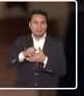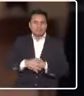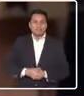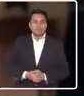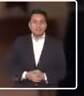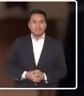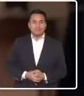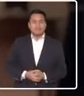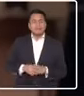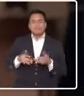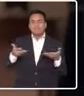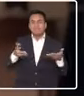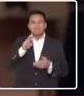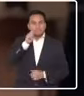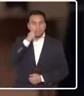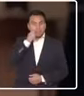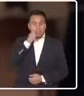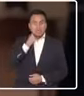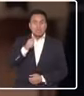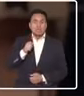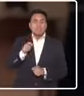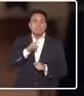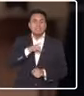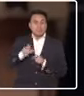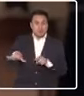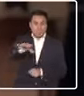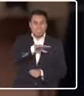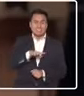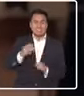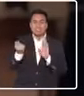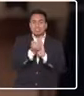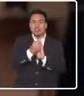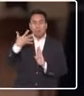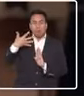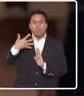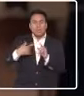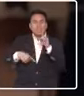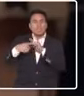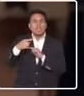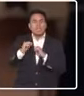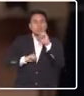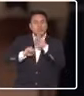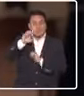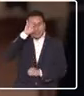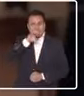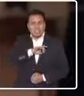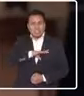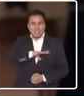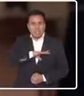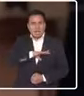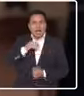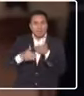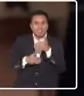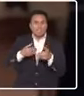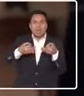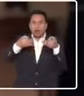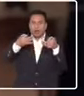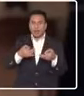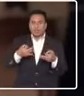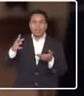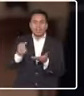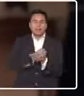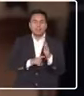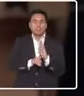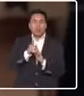estado se trata estimados compatriotas de unitos sin precedentes en la industria minera chilena y de un avance concreto para